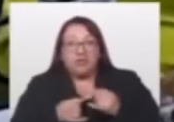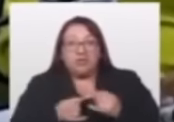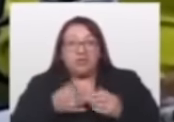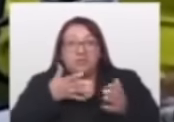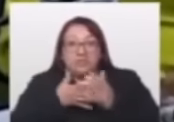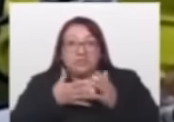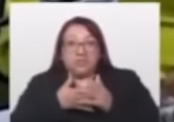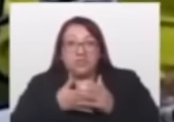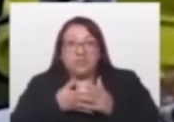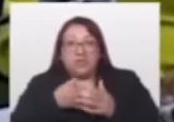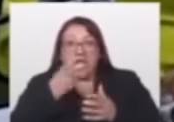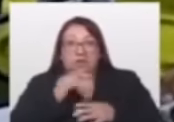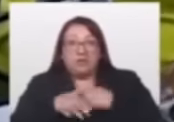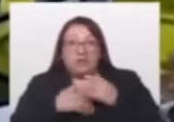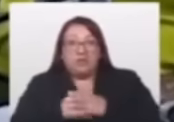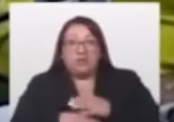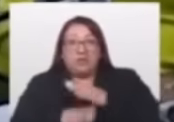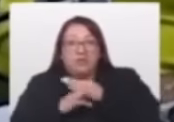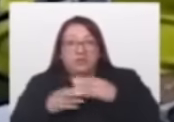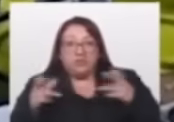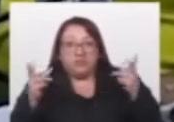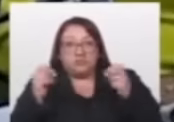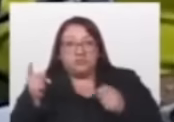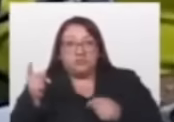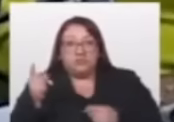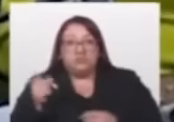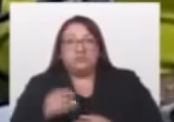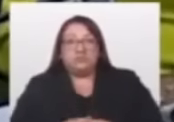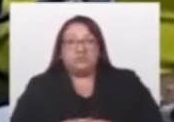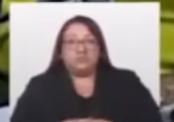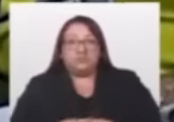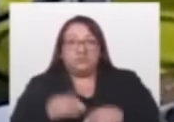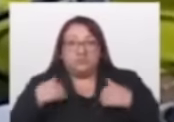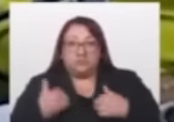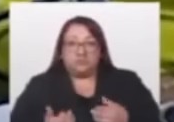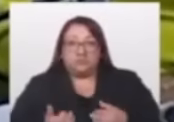que además desbarata toda la defensa que hemos escuchado del abogado de la